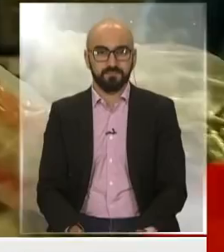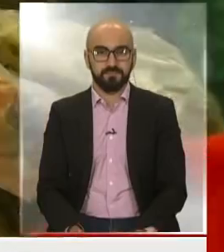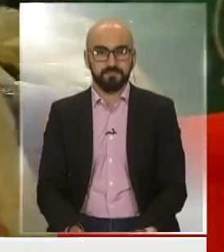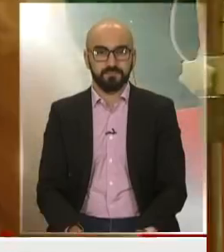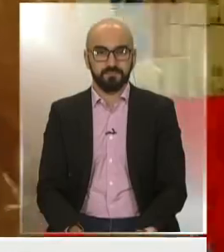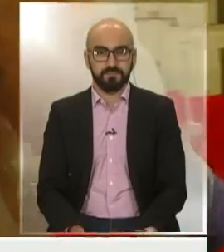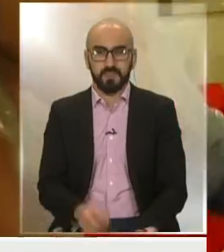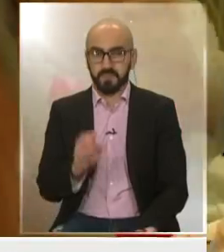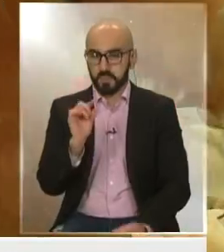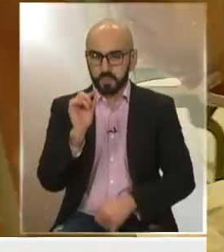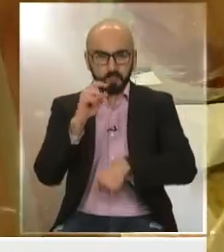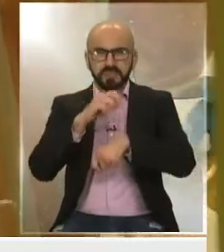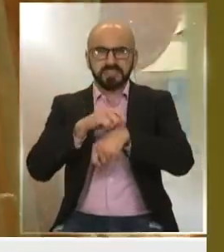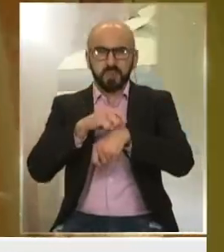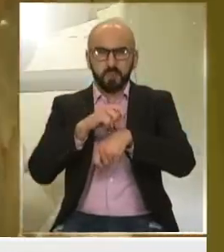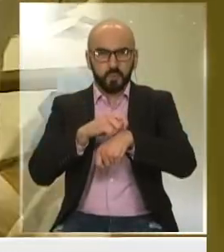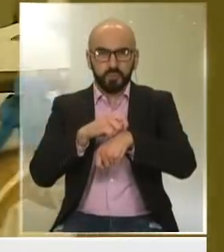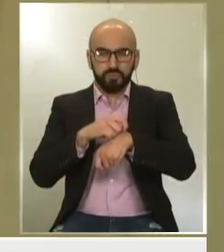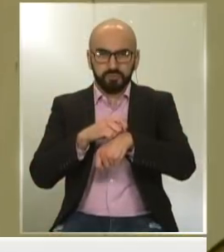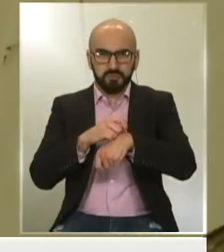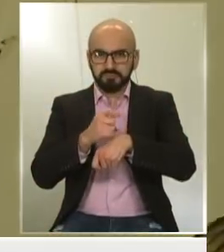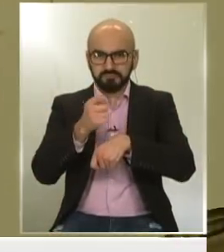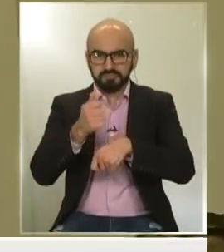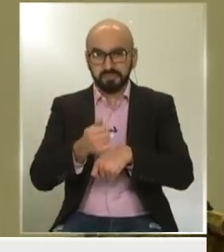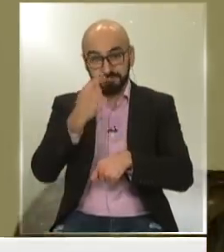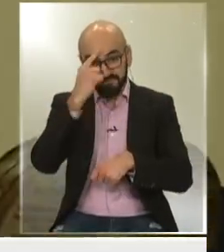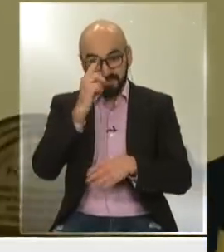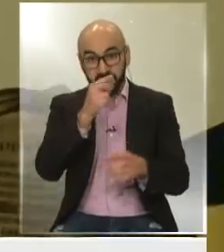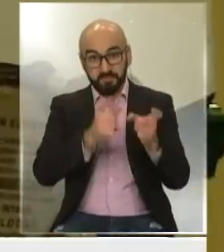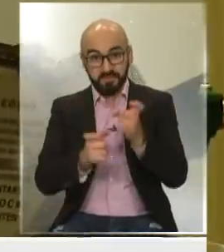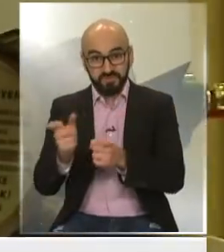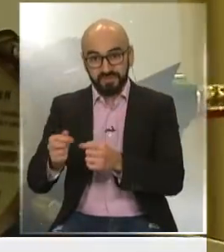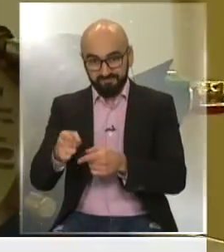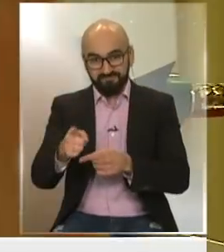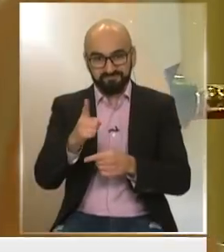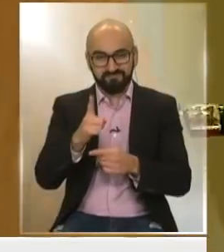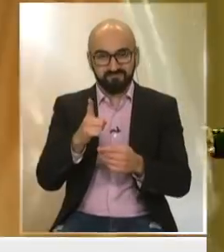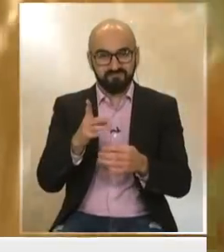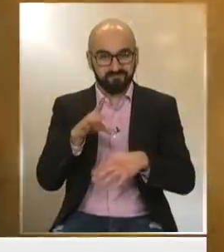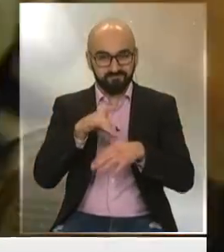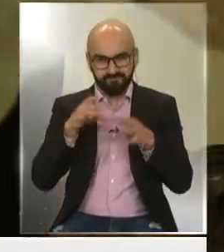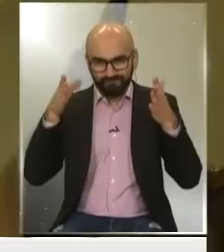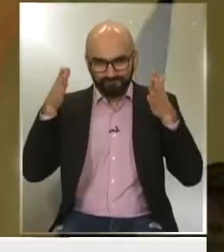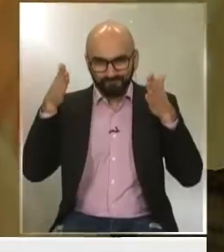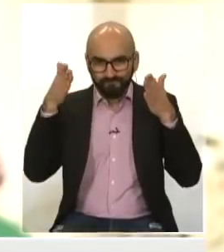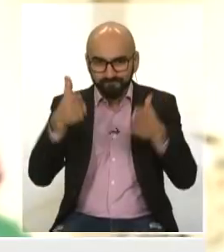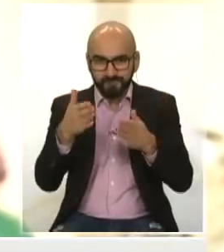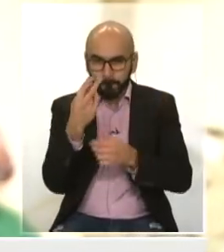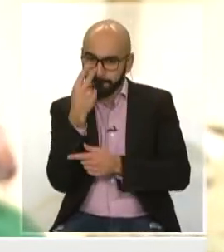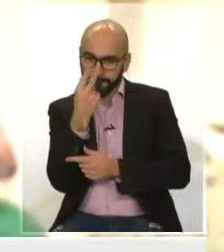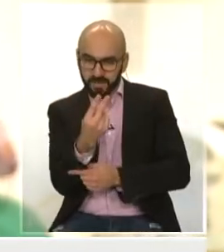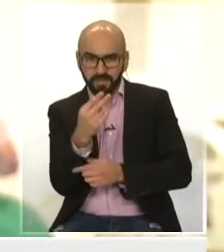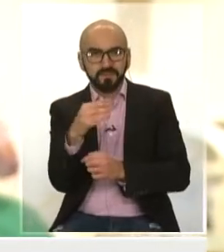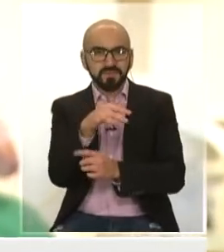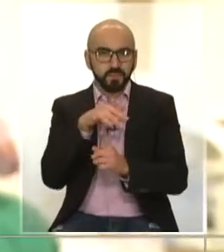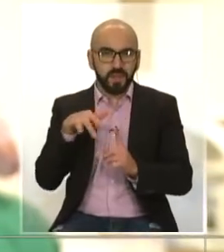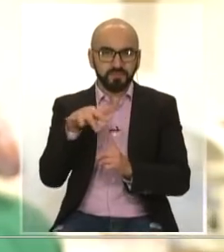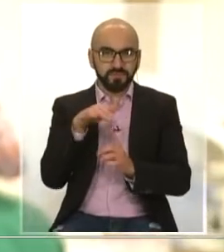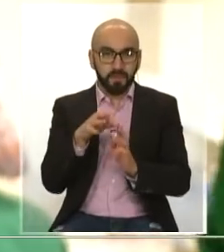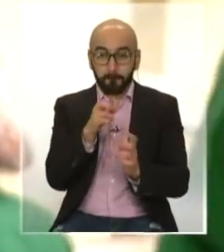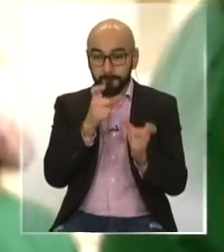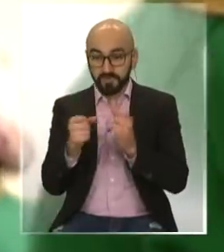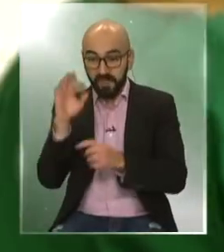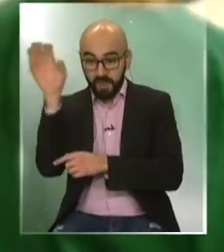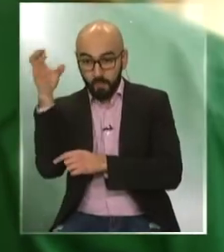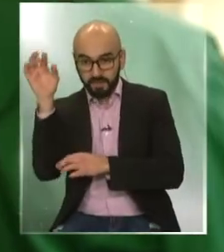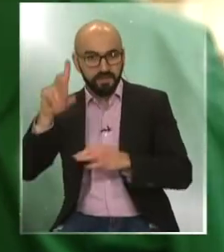Son un par de segundos, pero ahí tiene que estar el personal clínico directamente mirando la situación, tanto los de la